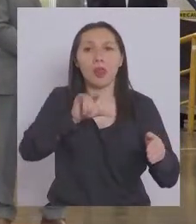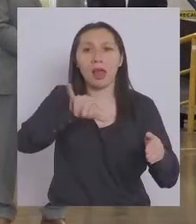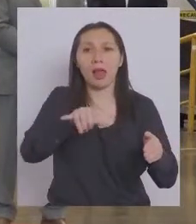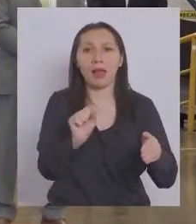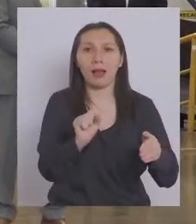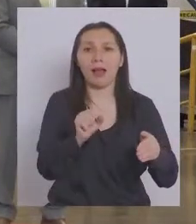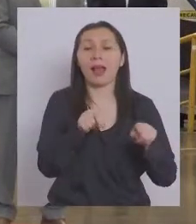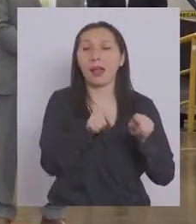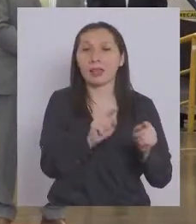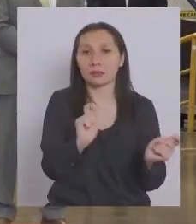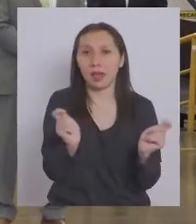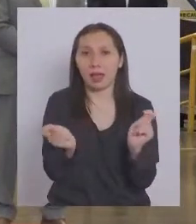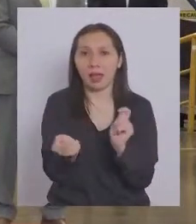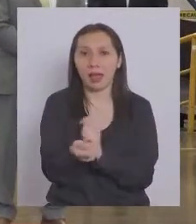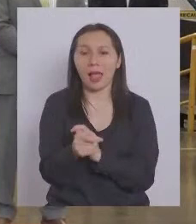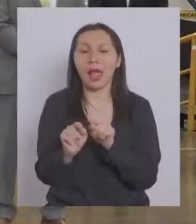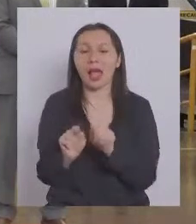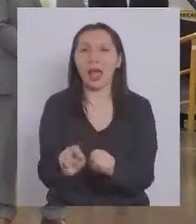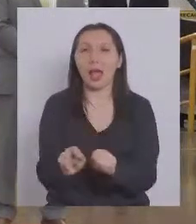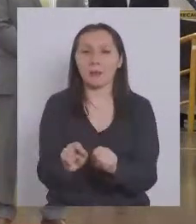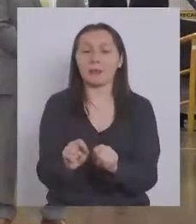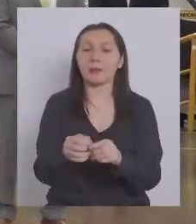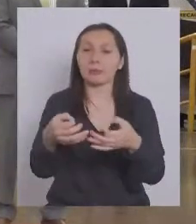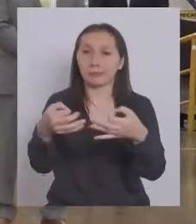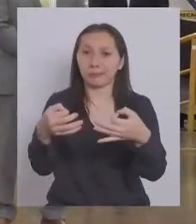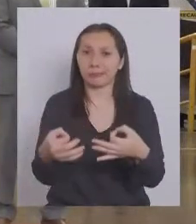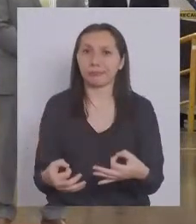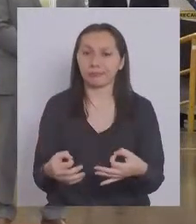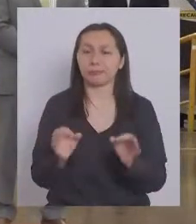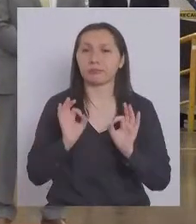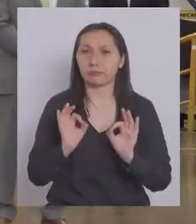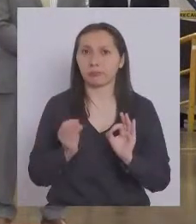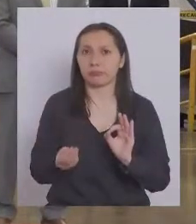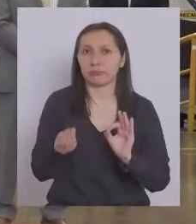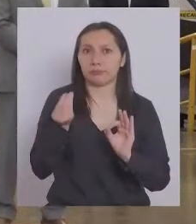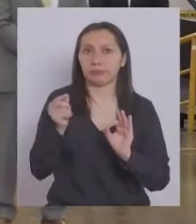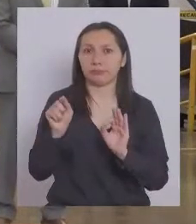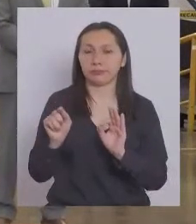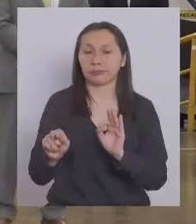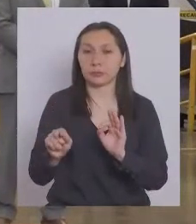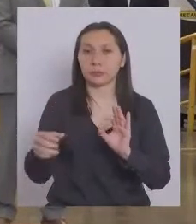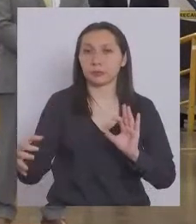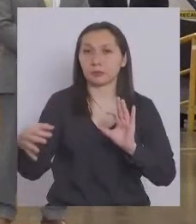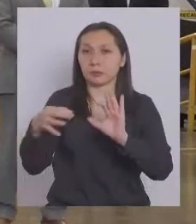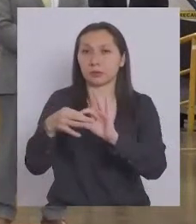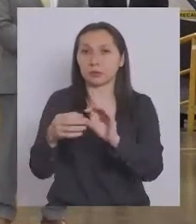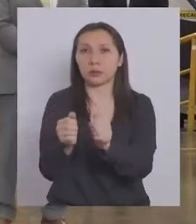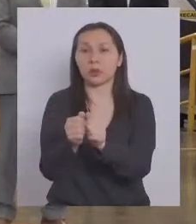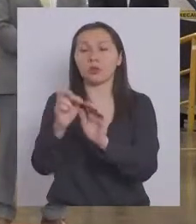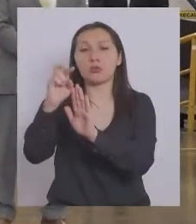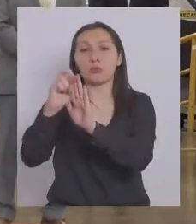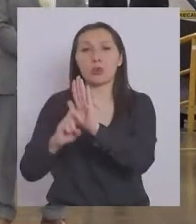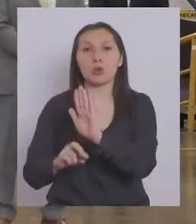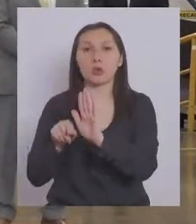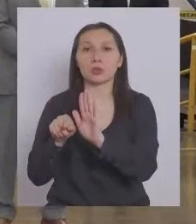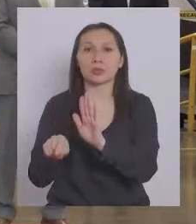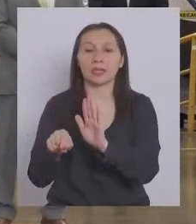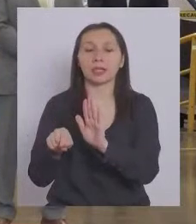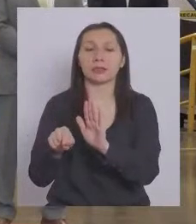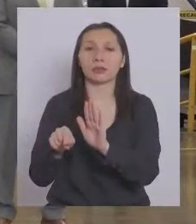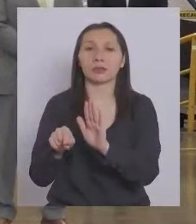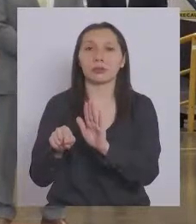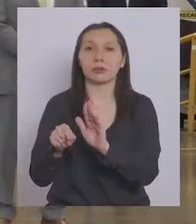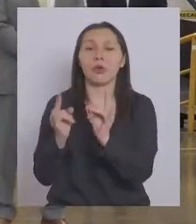es un cambio definitivamente notable. Esto unido al proyecto